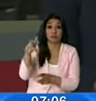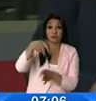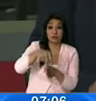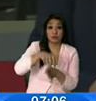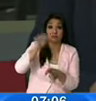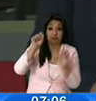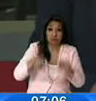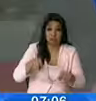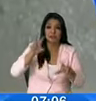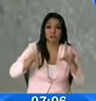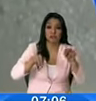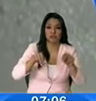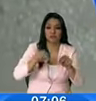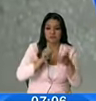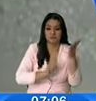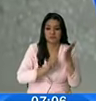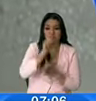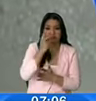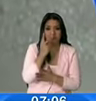urbe.